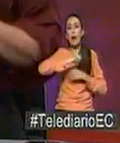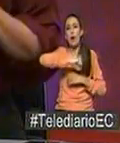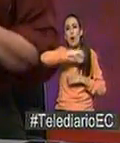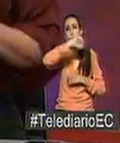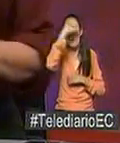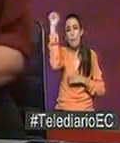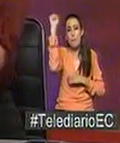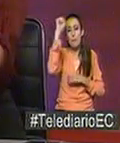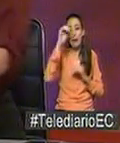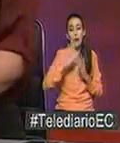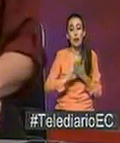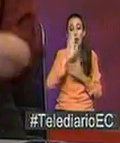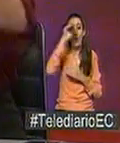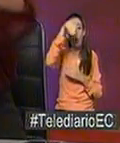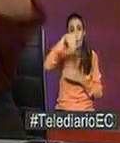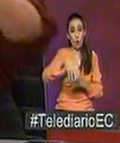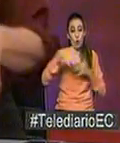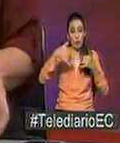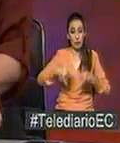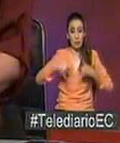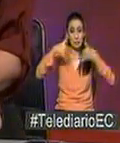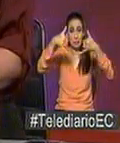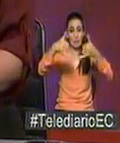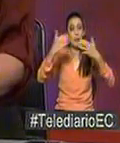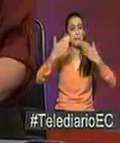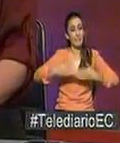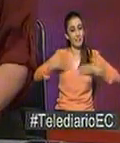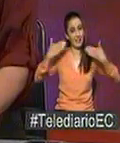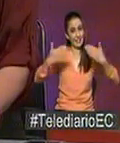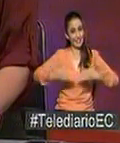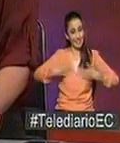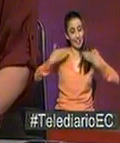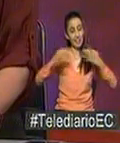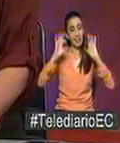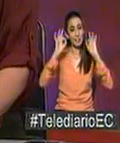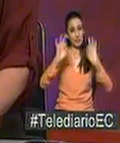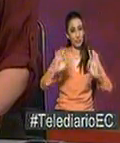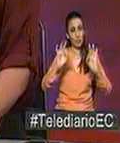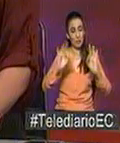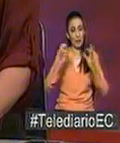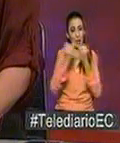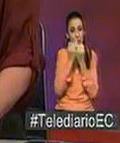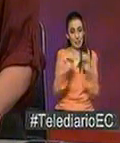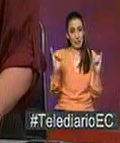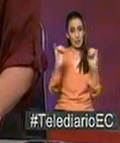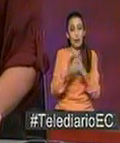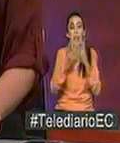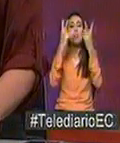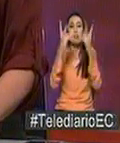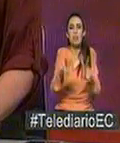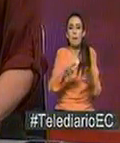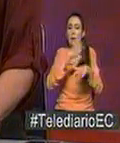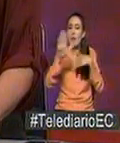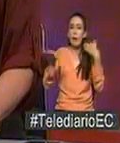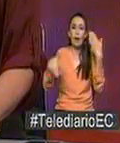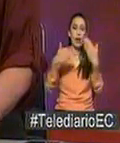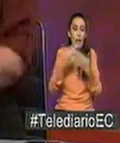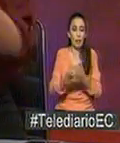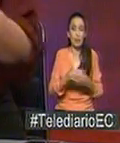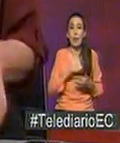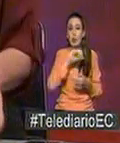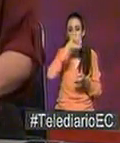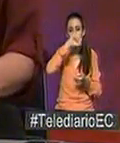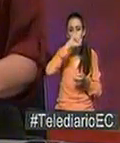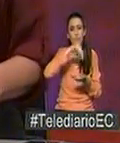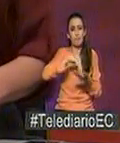Copa Sudamericana de Fútbol. Felicitaciones a los jugadores de Independiente del Valle y, por supuesto, a todos sus hinchas. Con